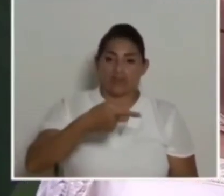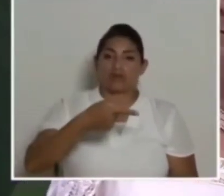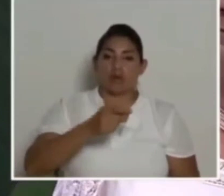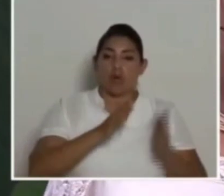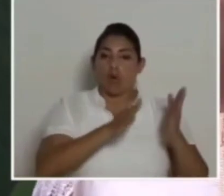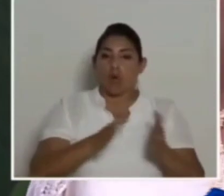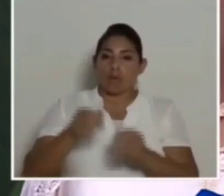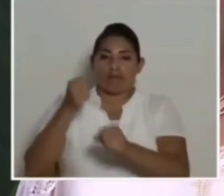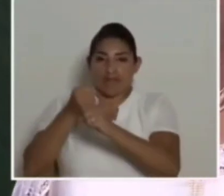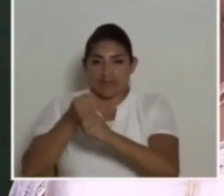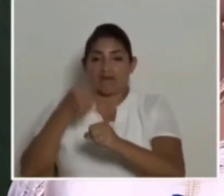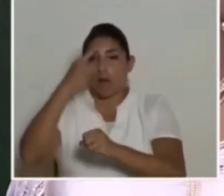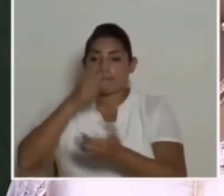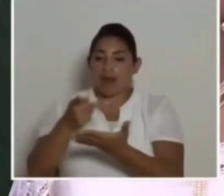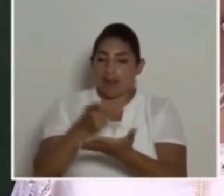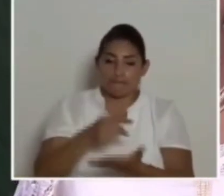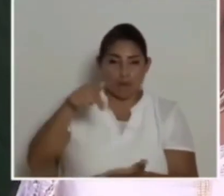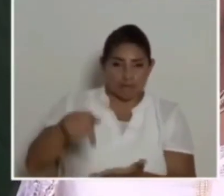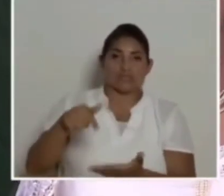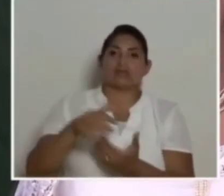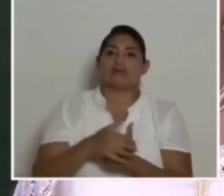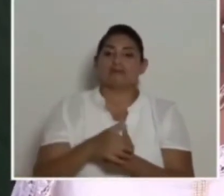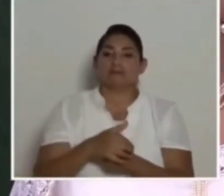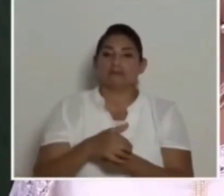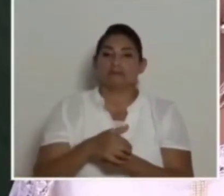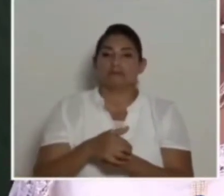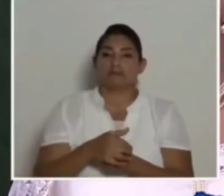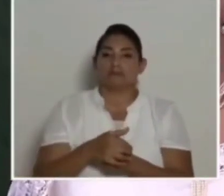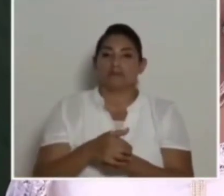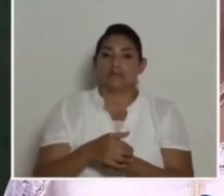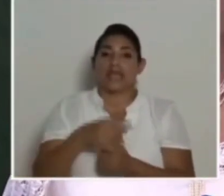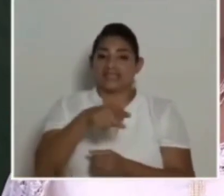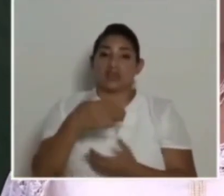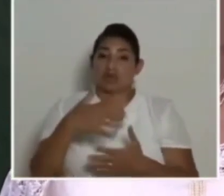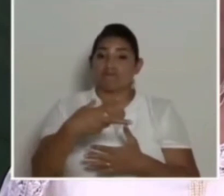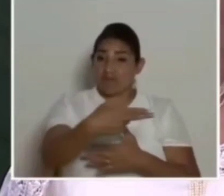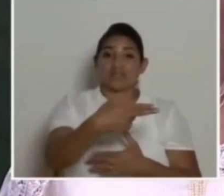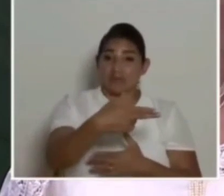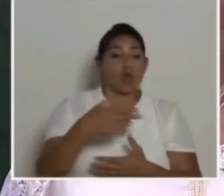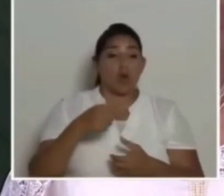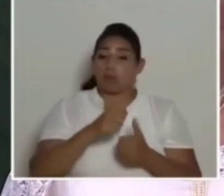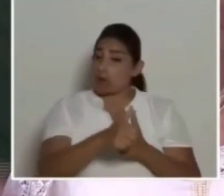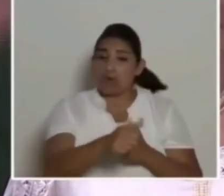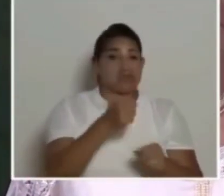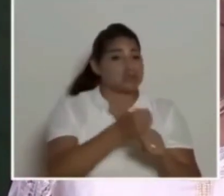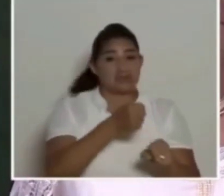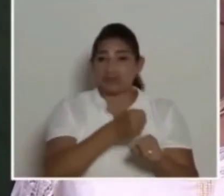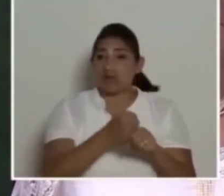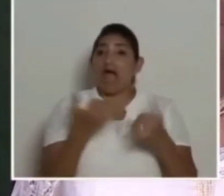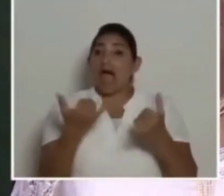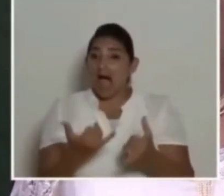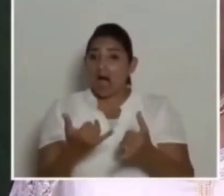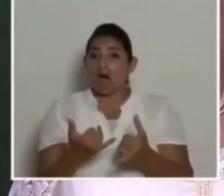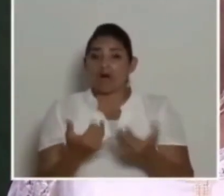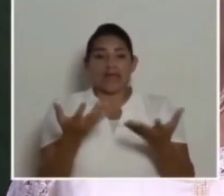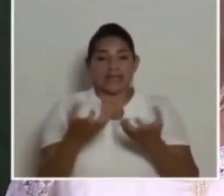un plan maestro para la provincia. Yo tuve que despedir al señor porque no avanzó. Ahora el señor